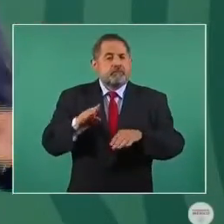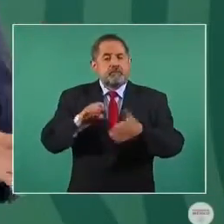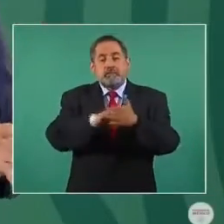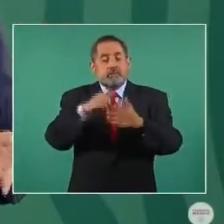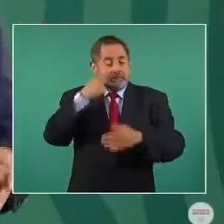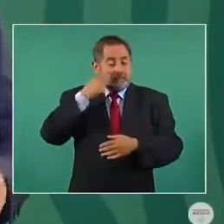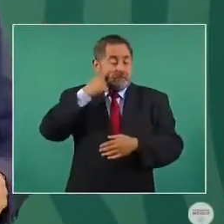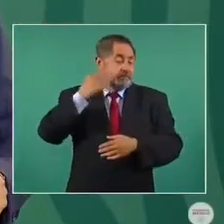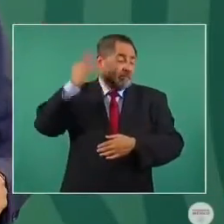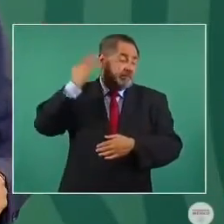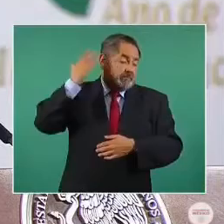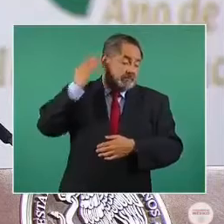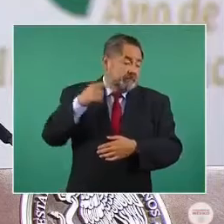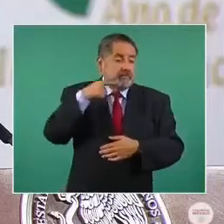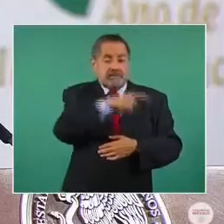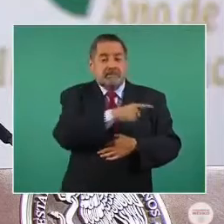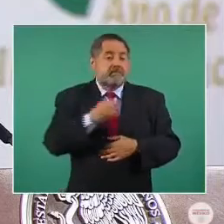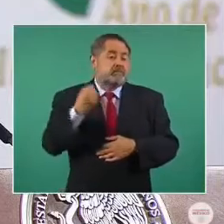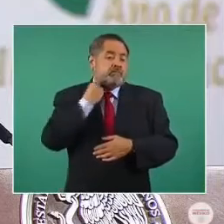abogados